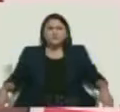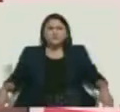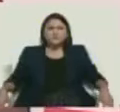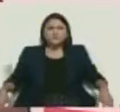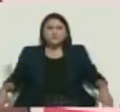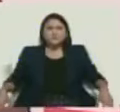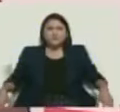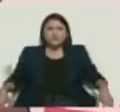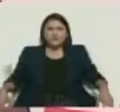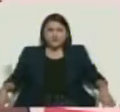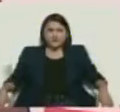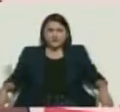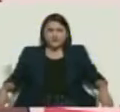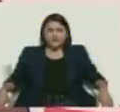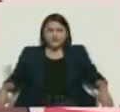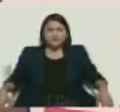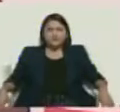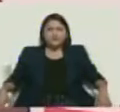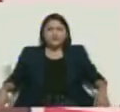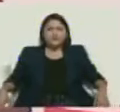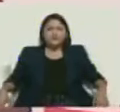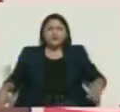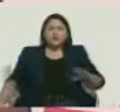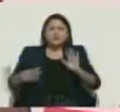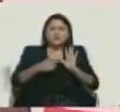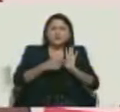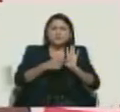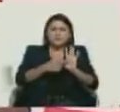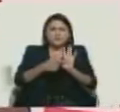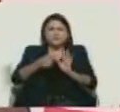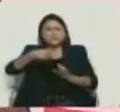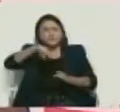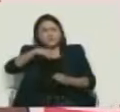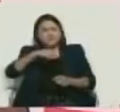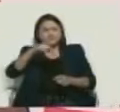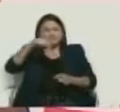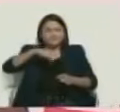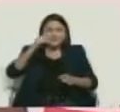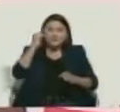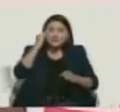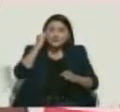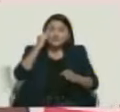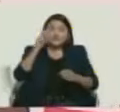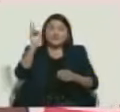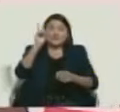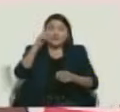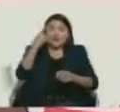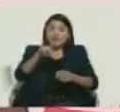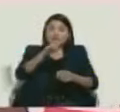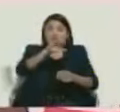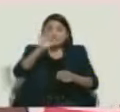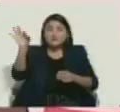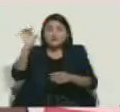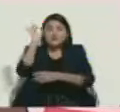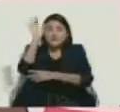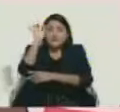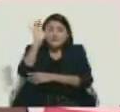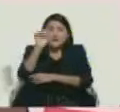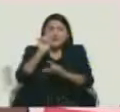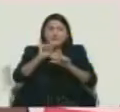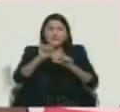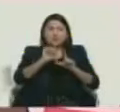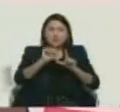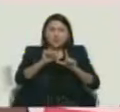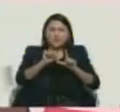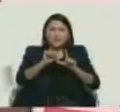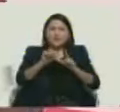las marchas, sí. Pero no hay día que aquí en Venezuela no hayan al menos, qué sé yo, 100 asambleas del partido,